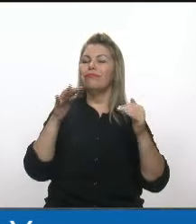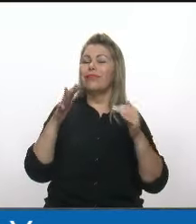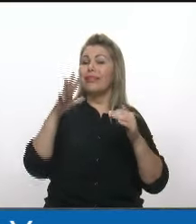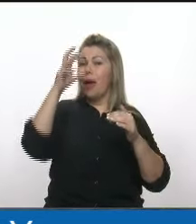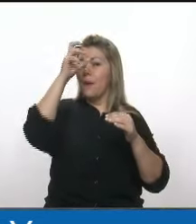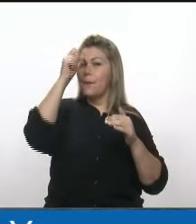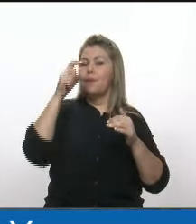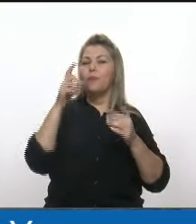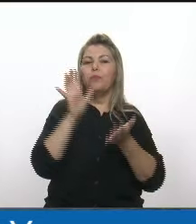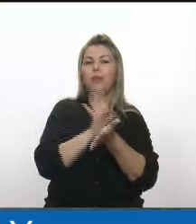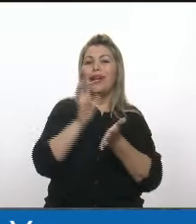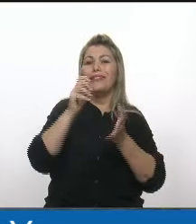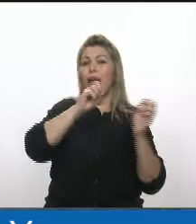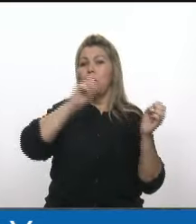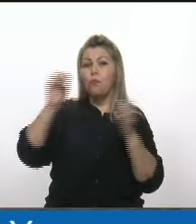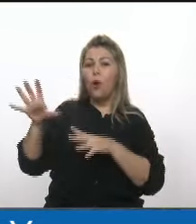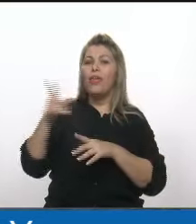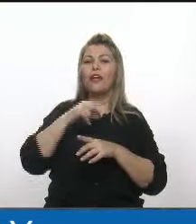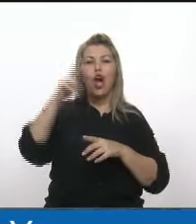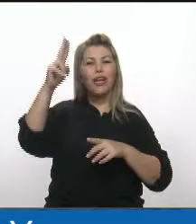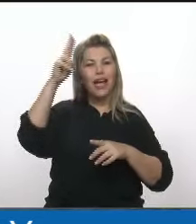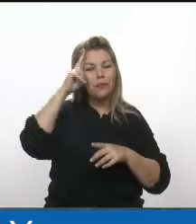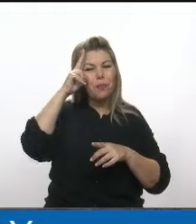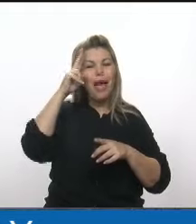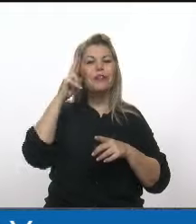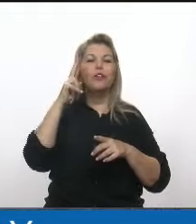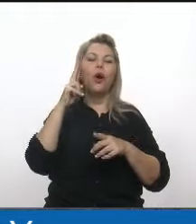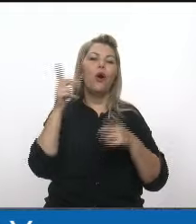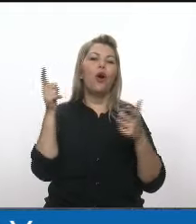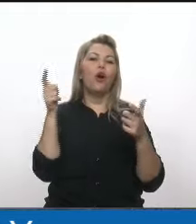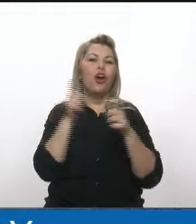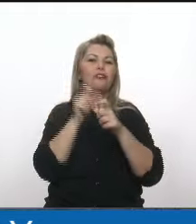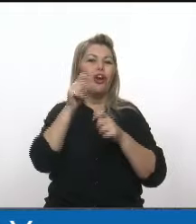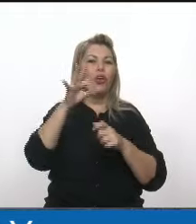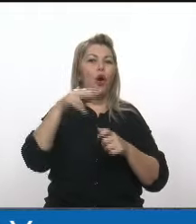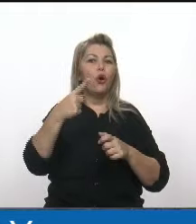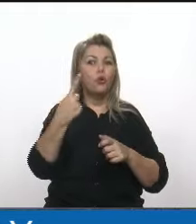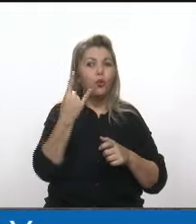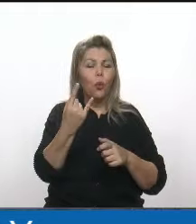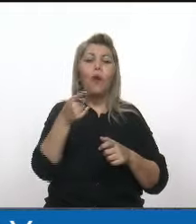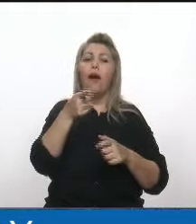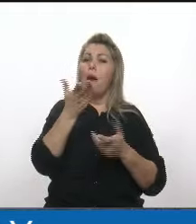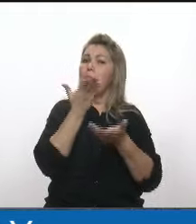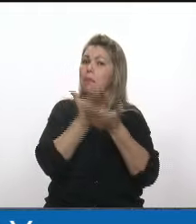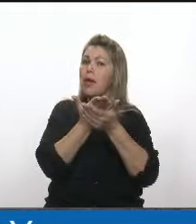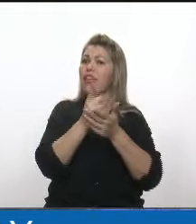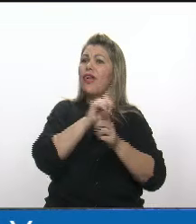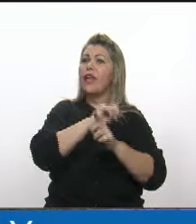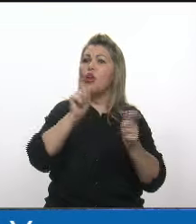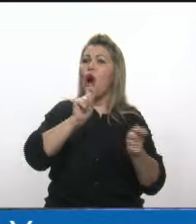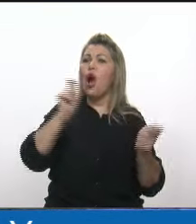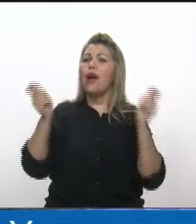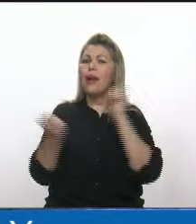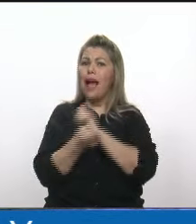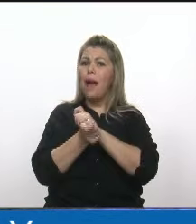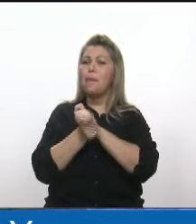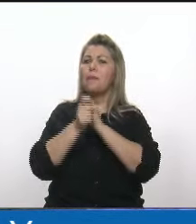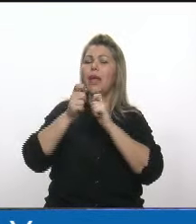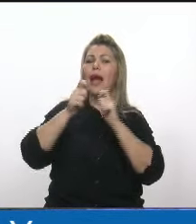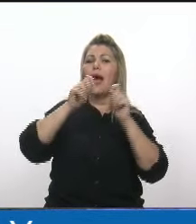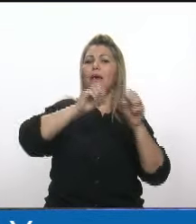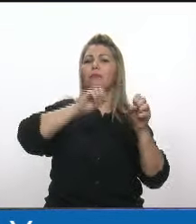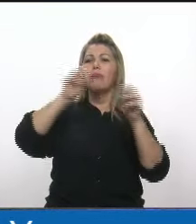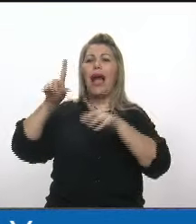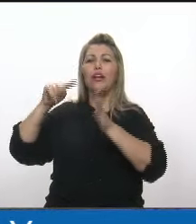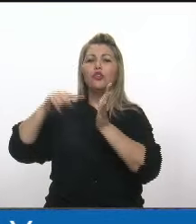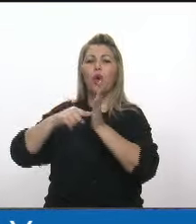resoluciones del Consejo de Seguridad y la asamblea general de la ONU que expresamente solicitan que no se trasladen las representaciones diplomáticas